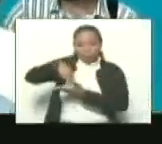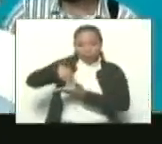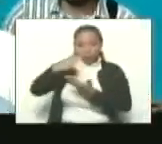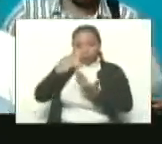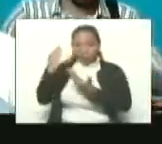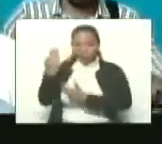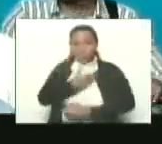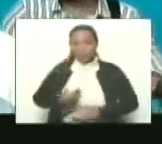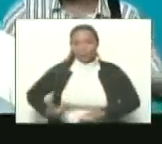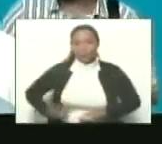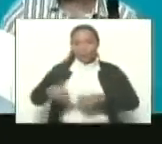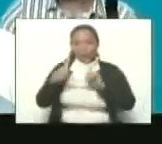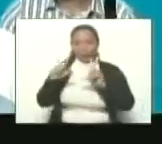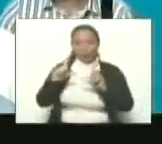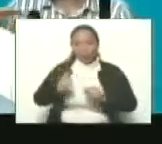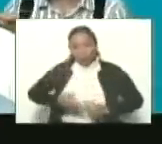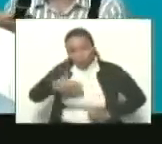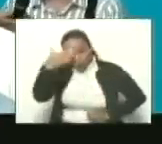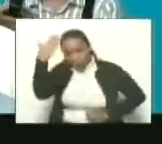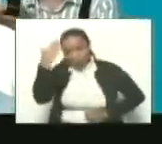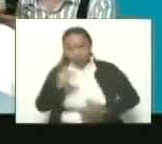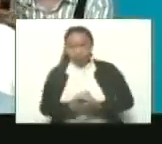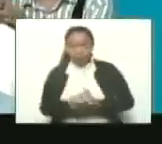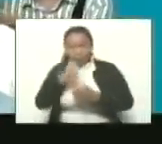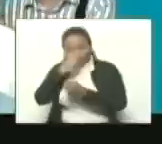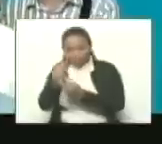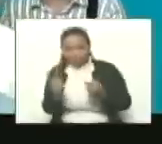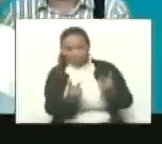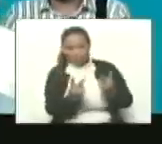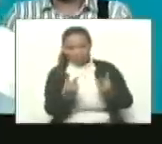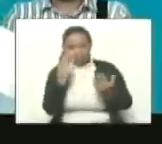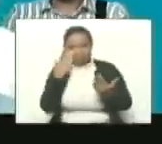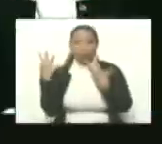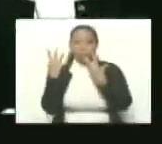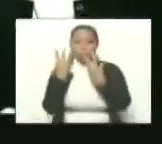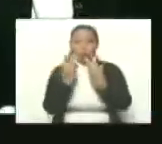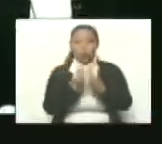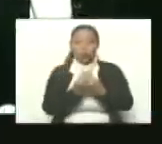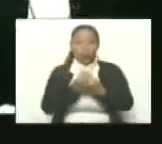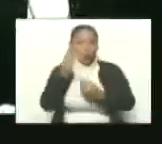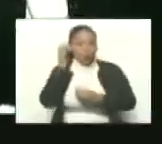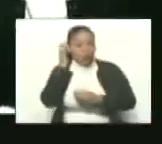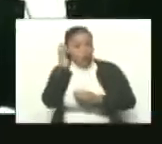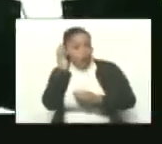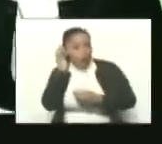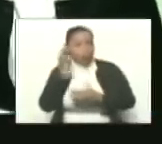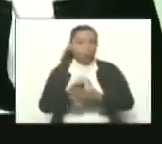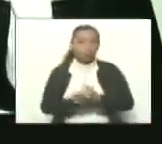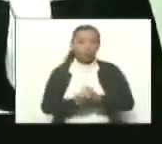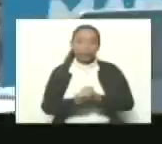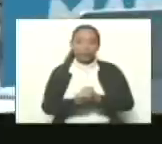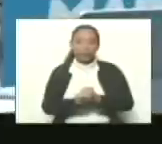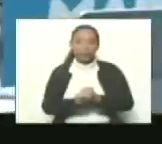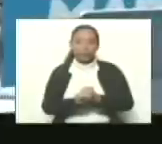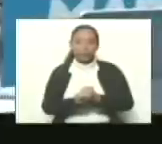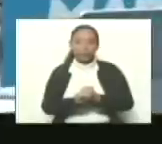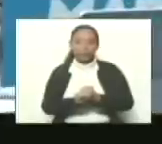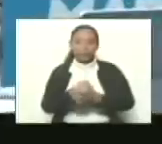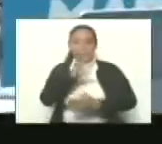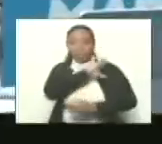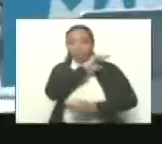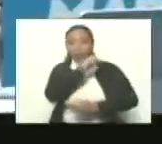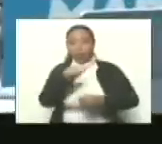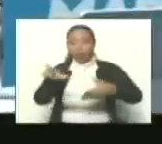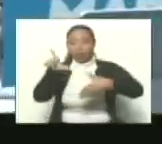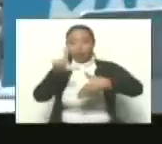Bienvenido. Ajá, hasta Ghassan. Viene con la compañera Wafi Ibrahim, directora de América